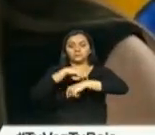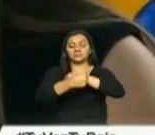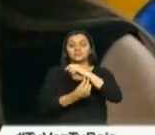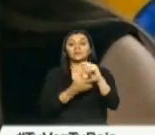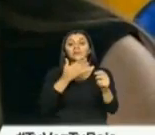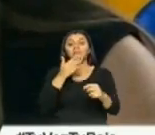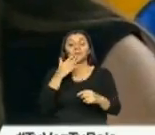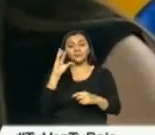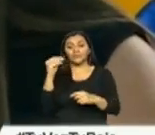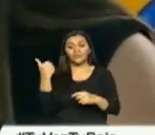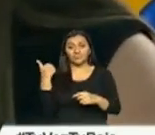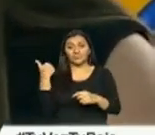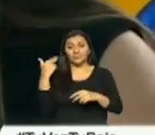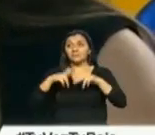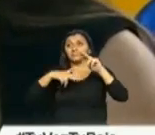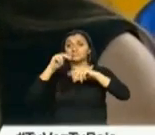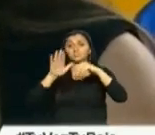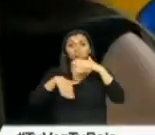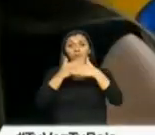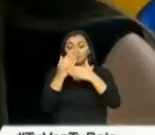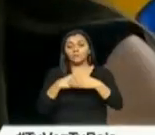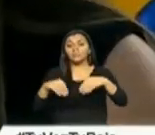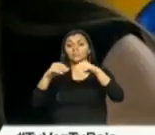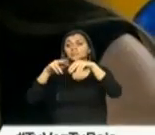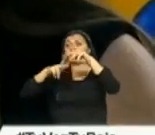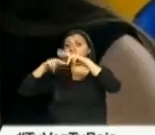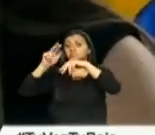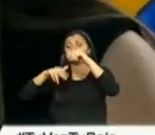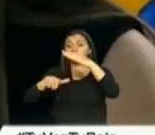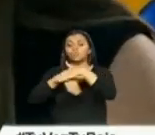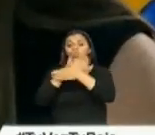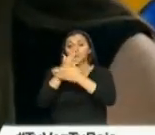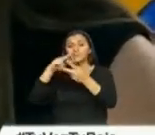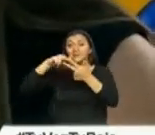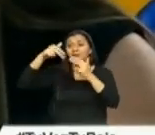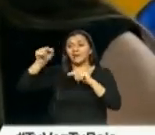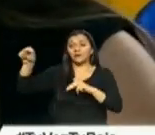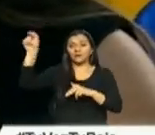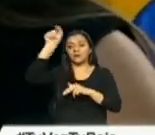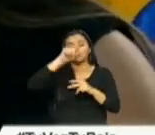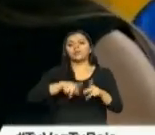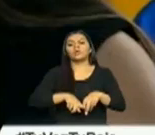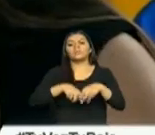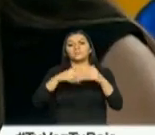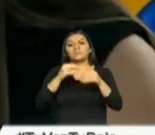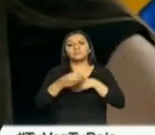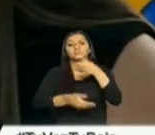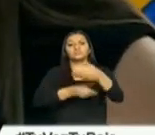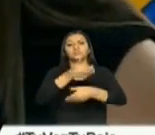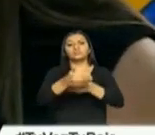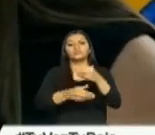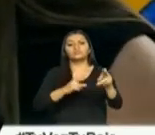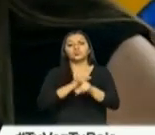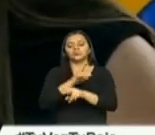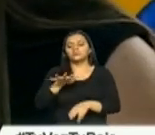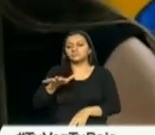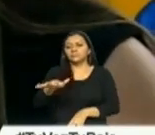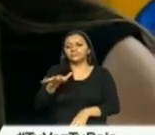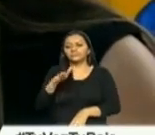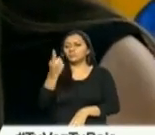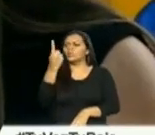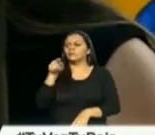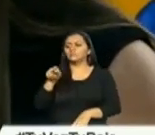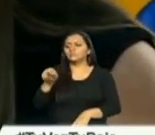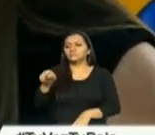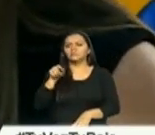no cuentan con infraestructura nueva y en los de infraestructura nueva, los centros regionales, vamos a arrancar con el proceso del uso de biométrico, vamos a arrancar todo